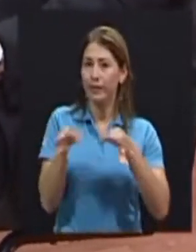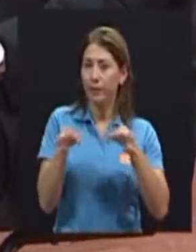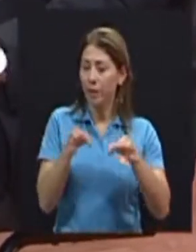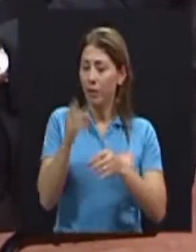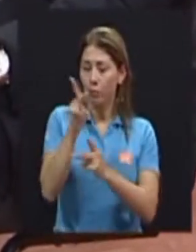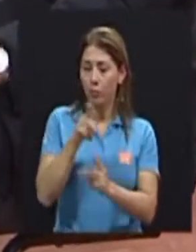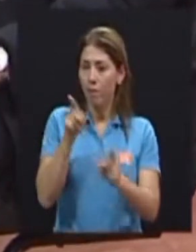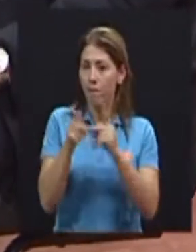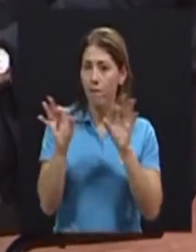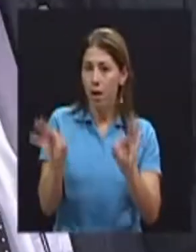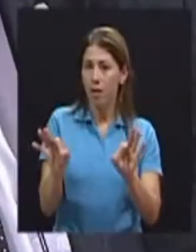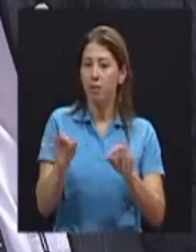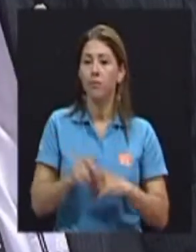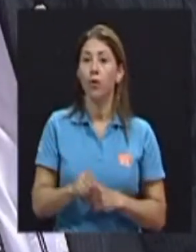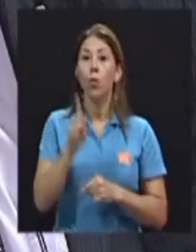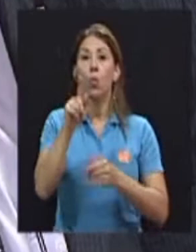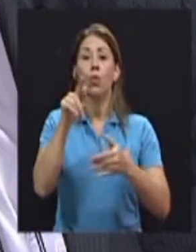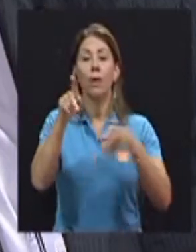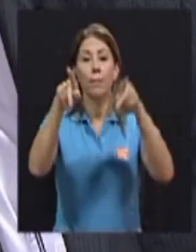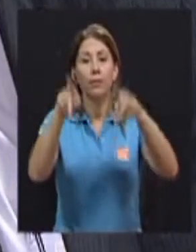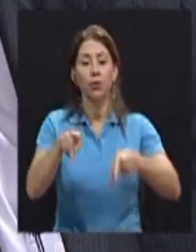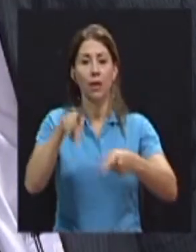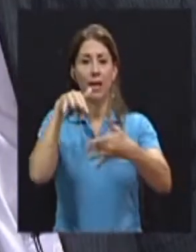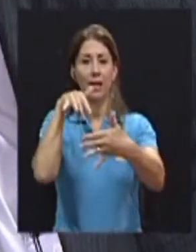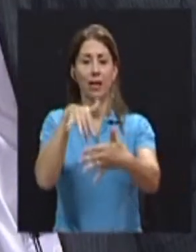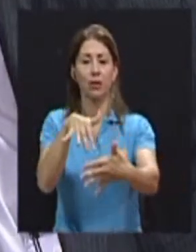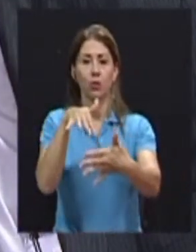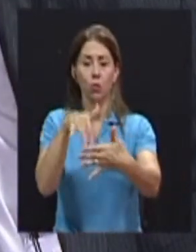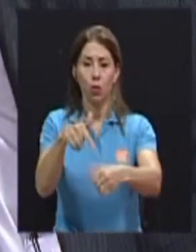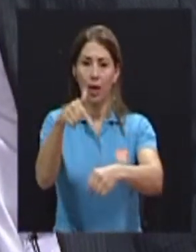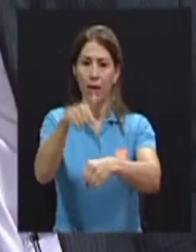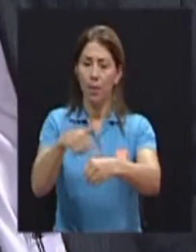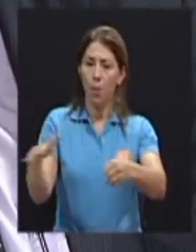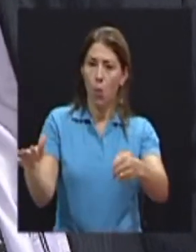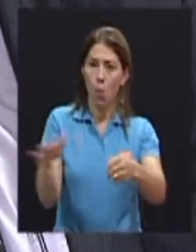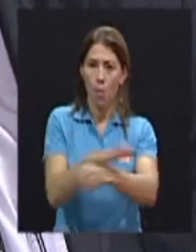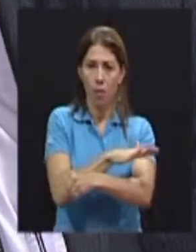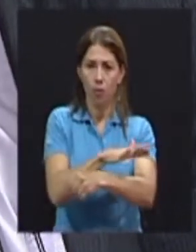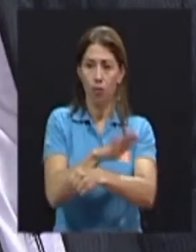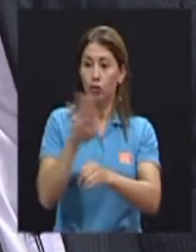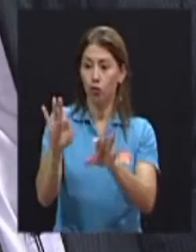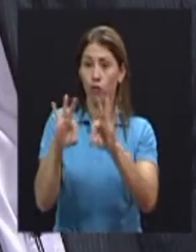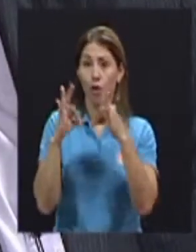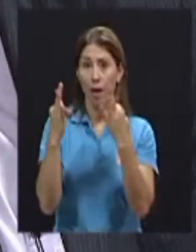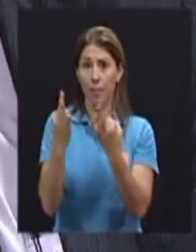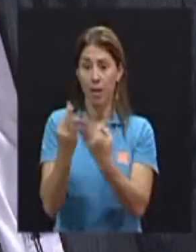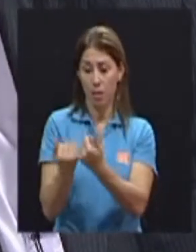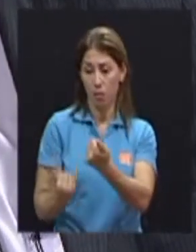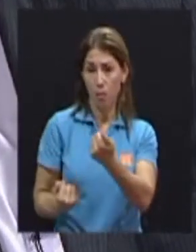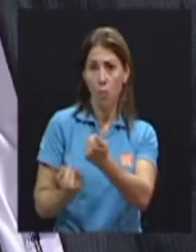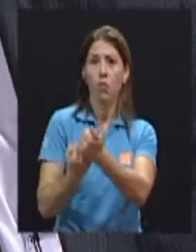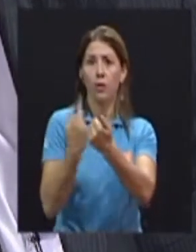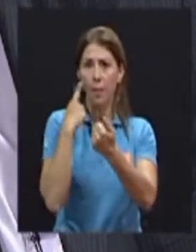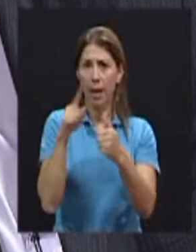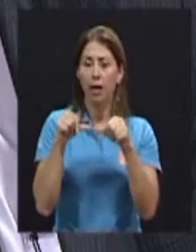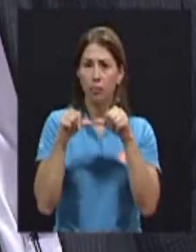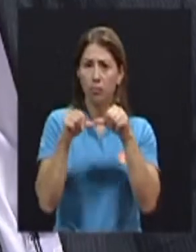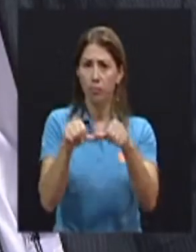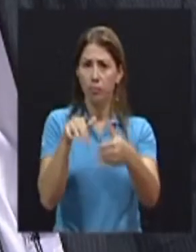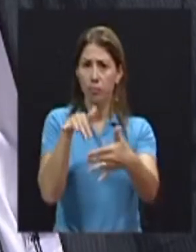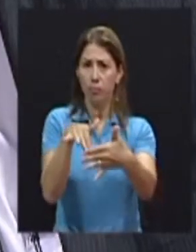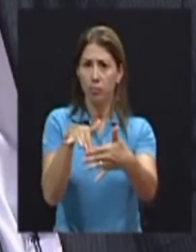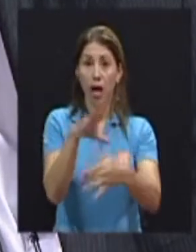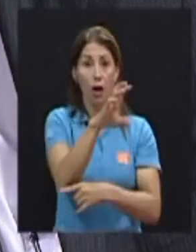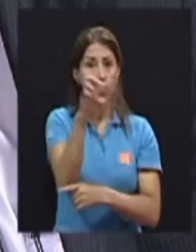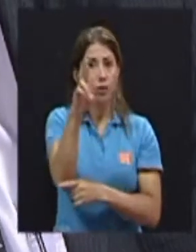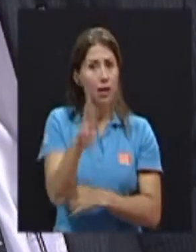El estudiante de tiempo completo, sostenido por su familia, en Costa Rica y en muchos países del mundo, en casi todos los